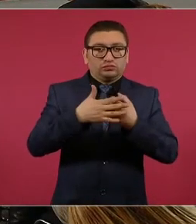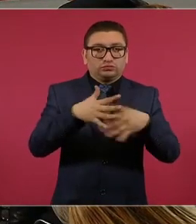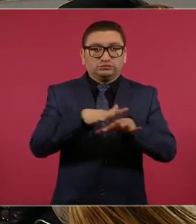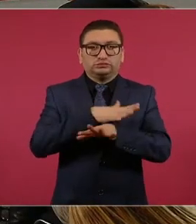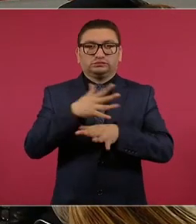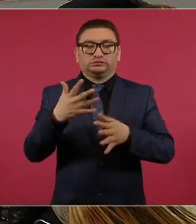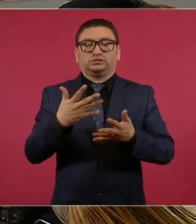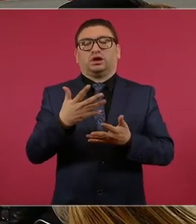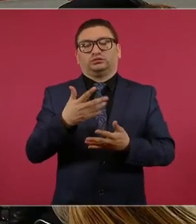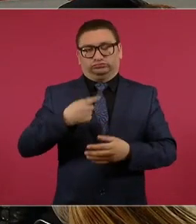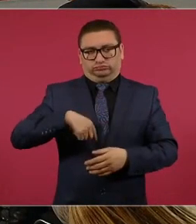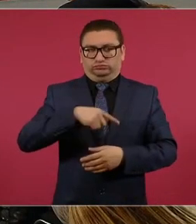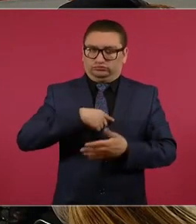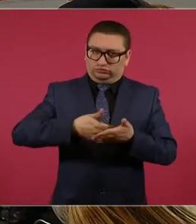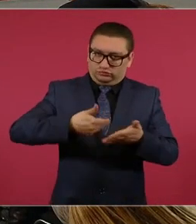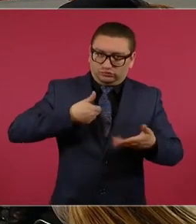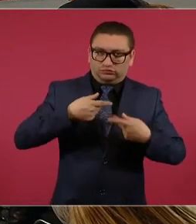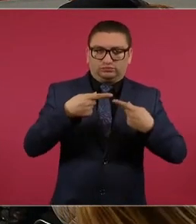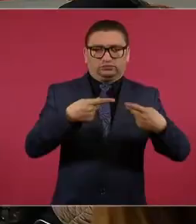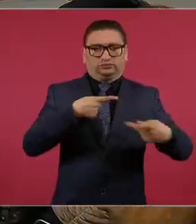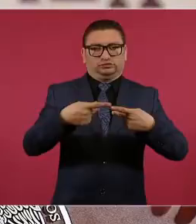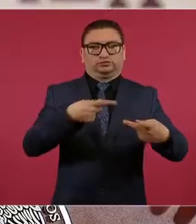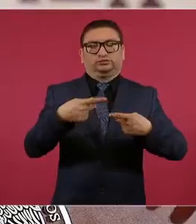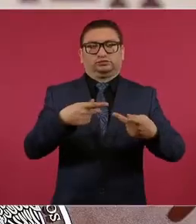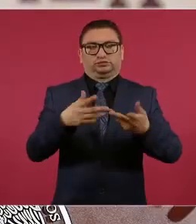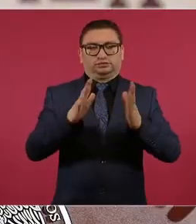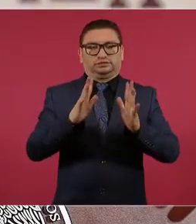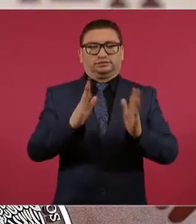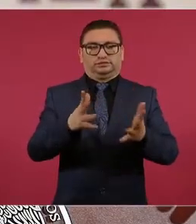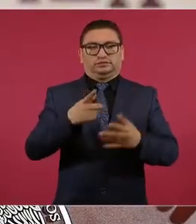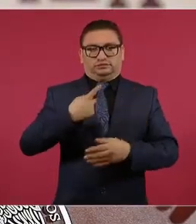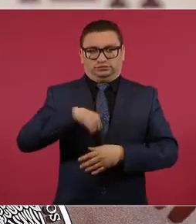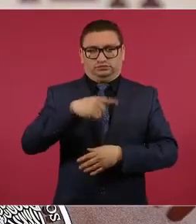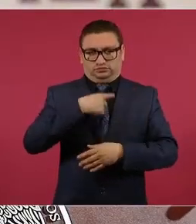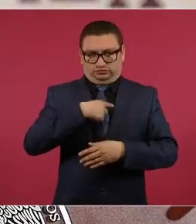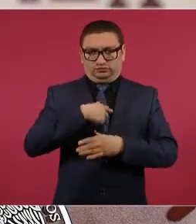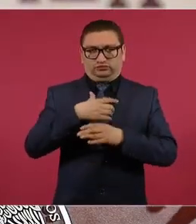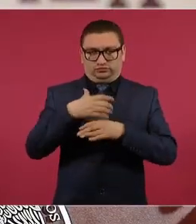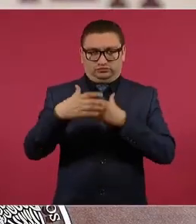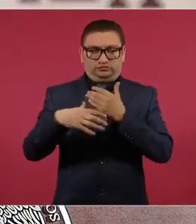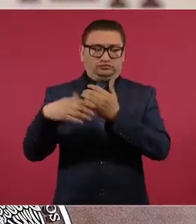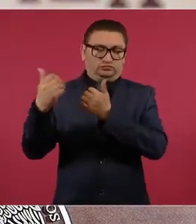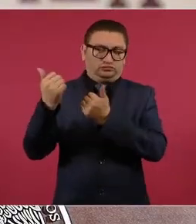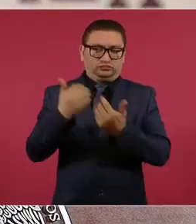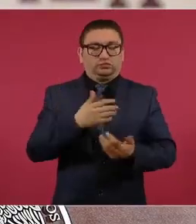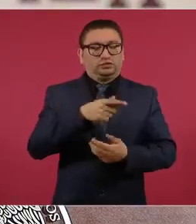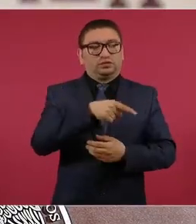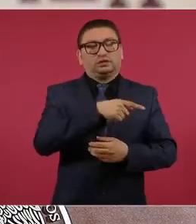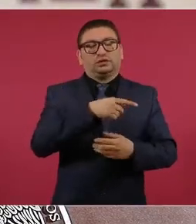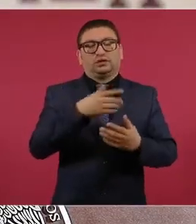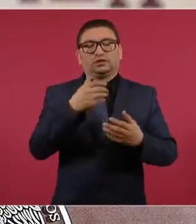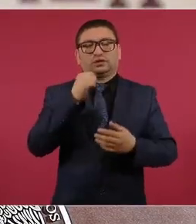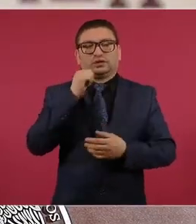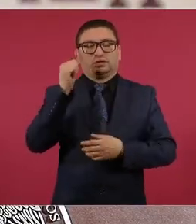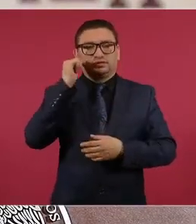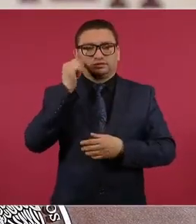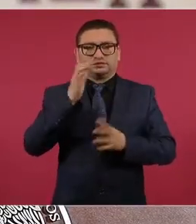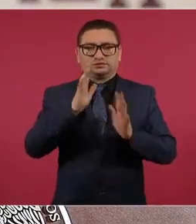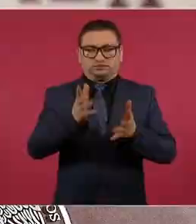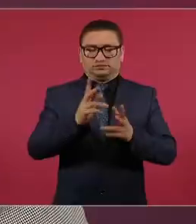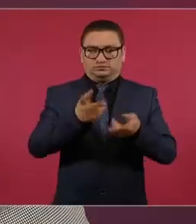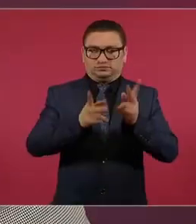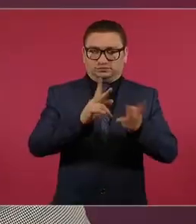preparados ya estamos entregando el encargo de hecho ayer lo platicaba con el maestro